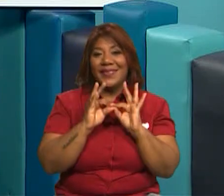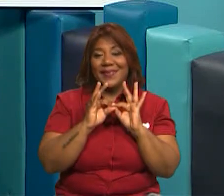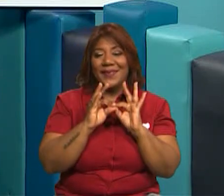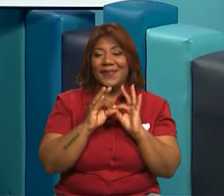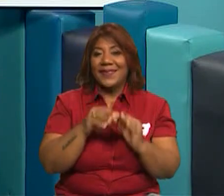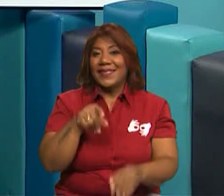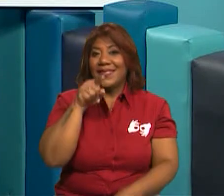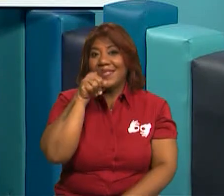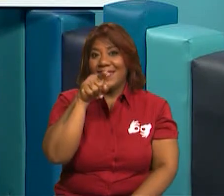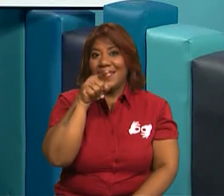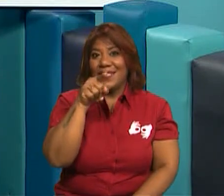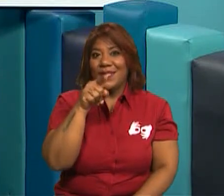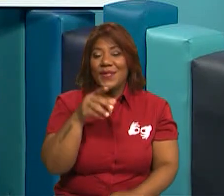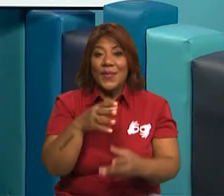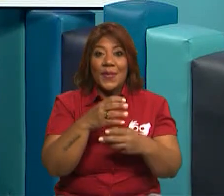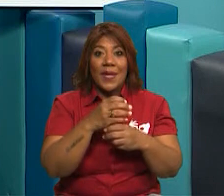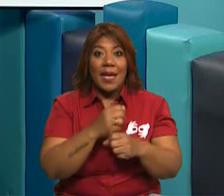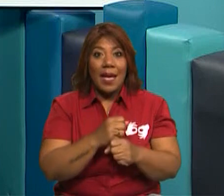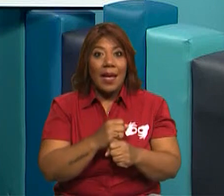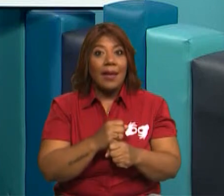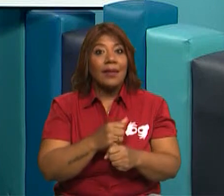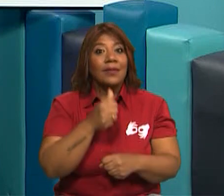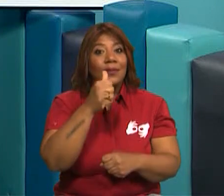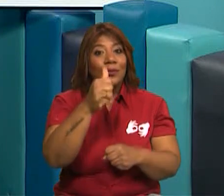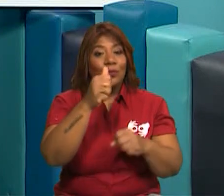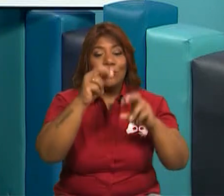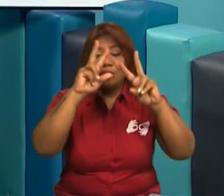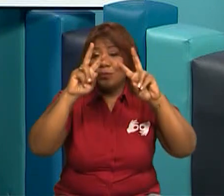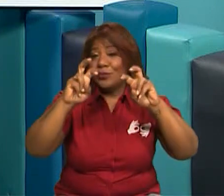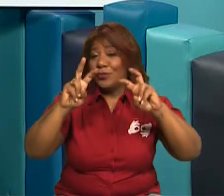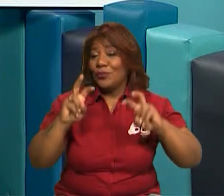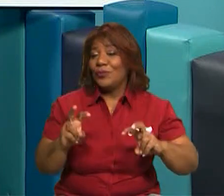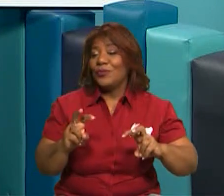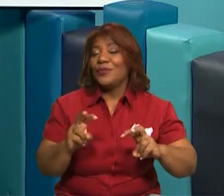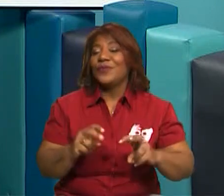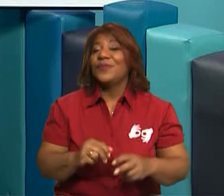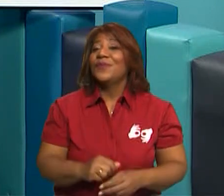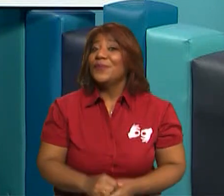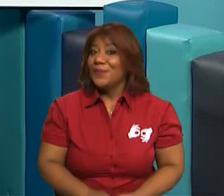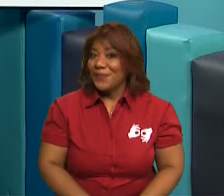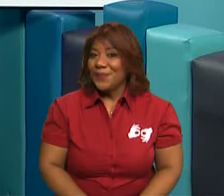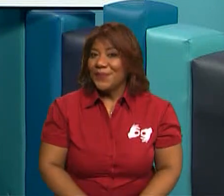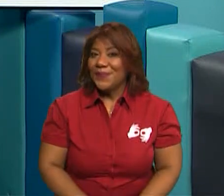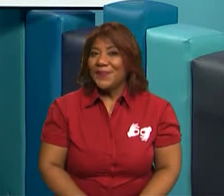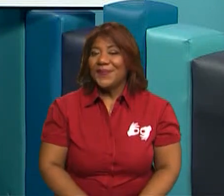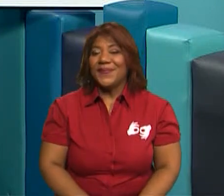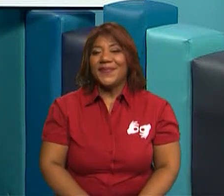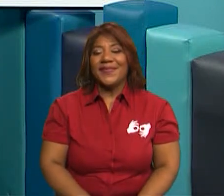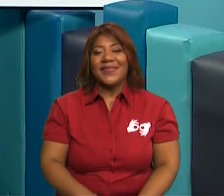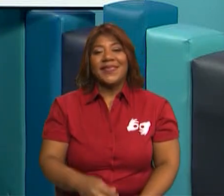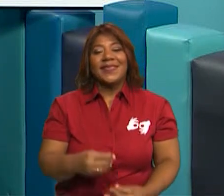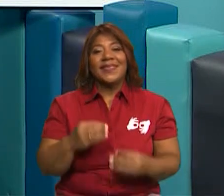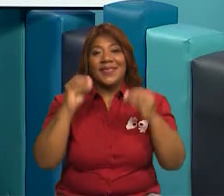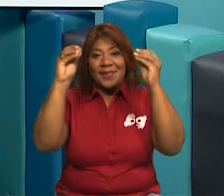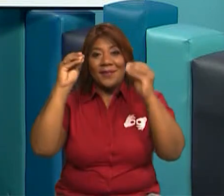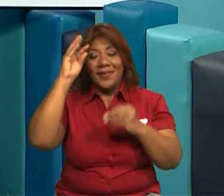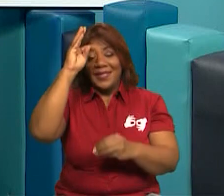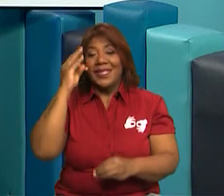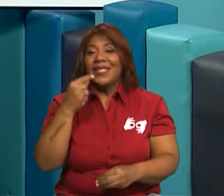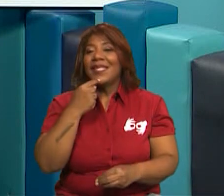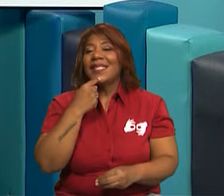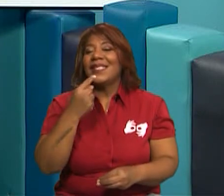que ustedes realicen esa autoevaluación para entonces poder reforzar esos contenidos. Y les deseo un